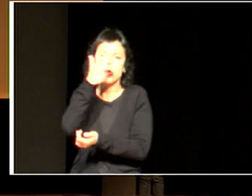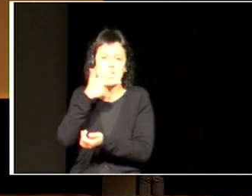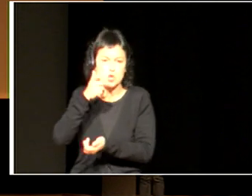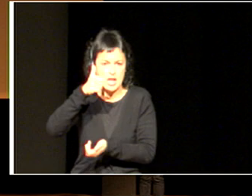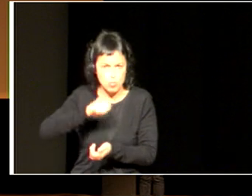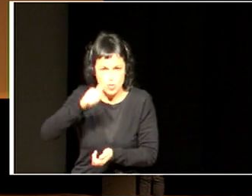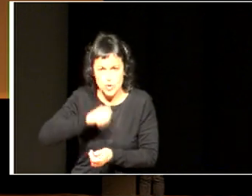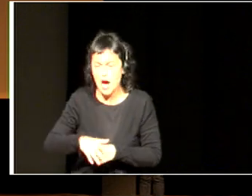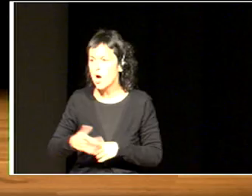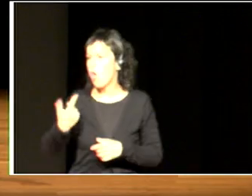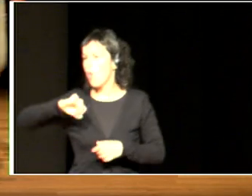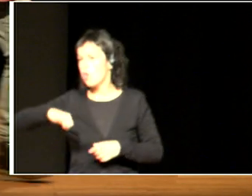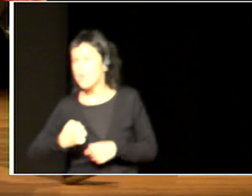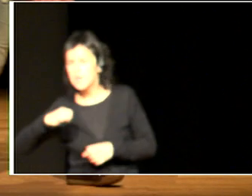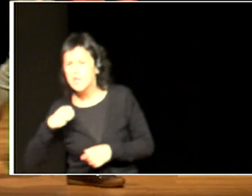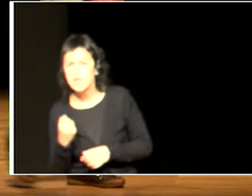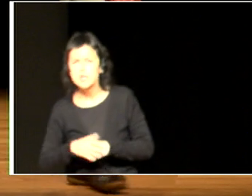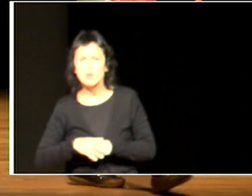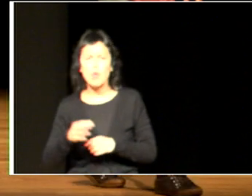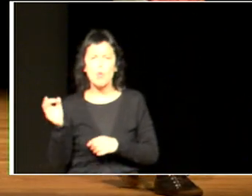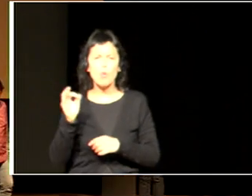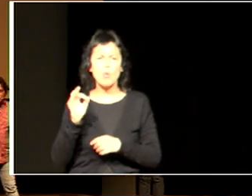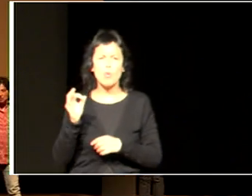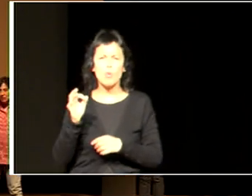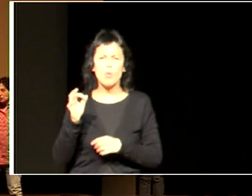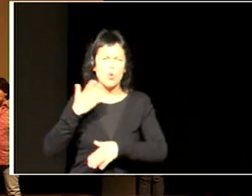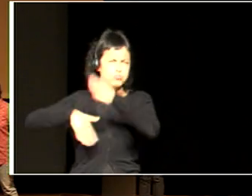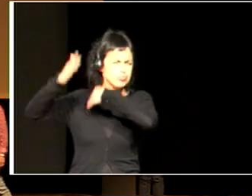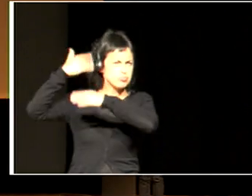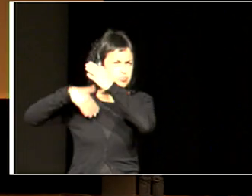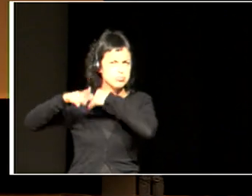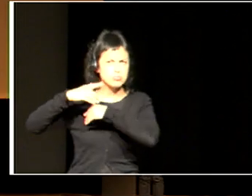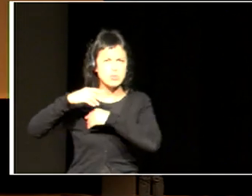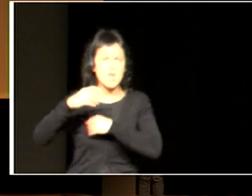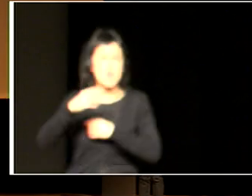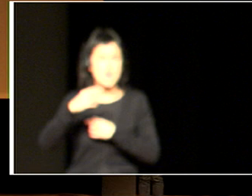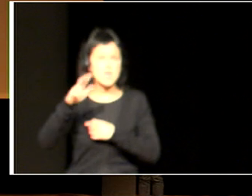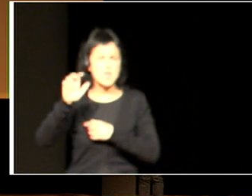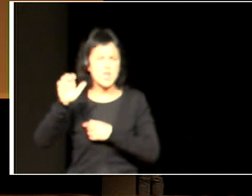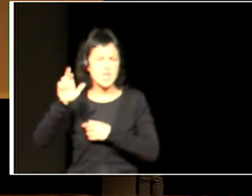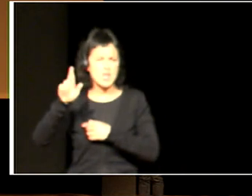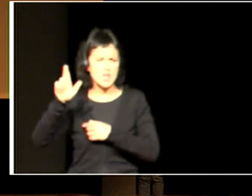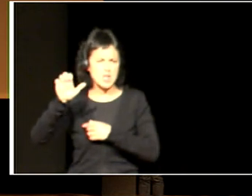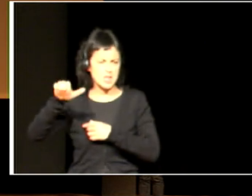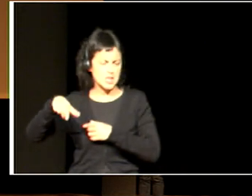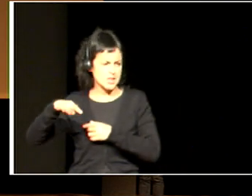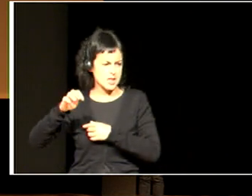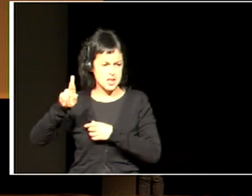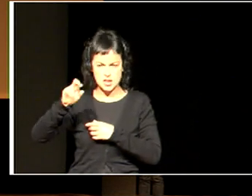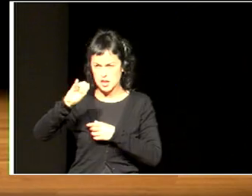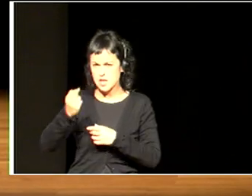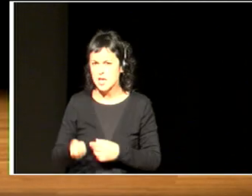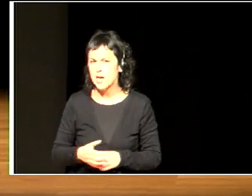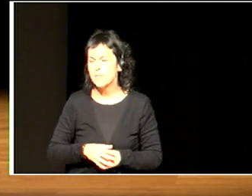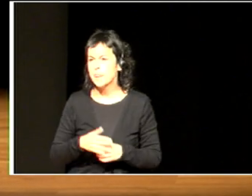pensando en lekeitio estoy pensando también hace muchísimos años ya en errenteria es decir colegios que ya